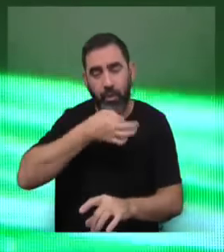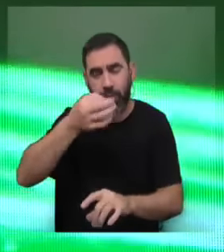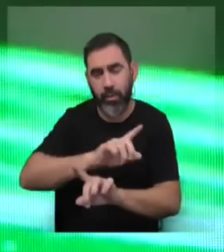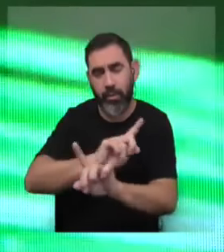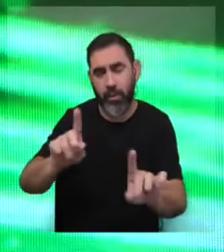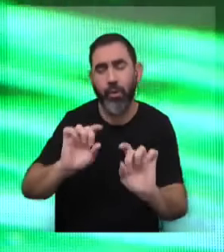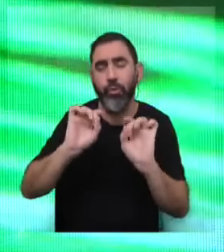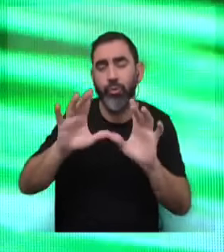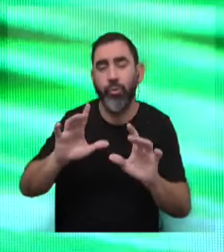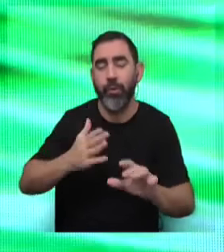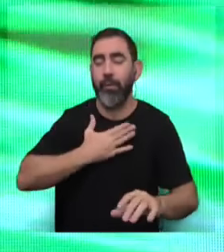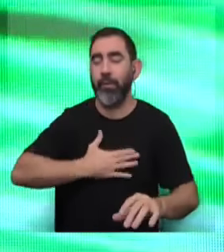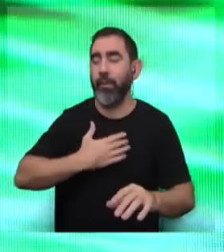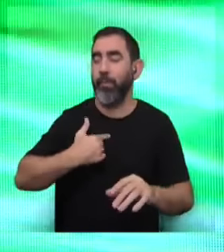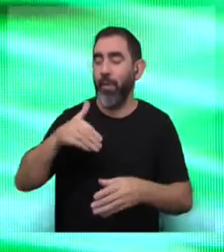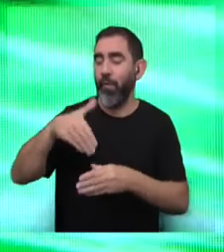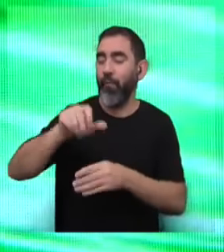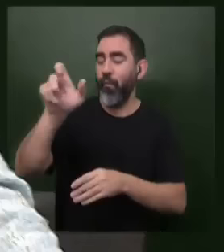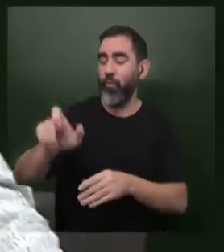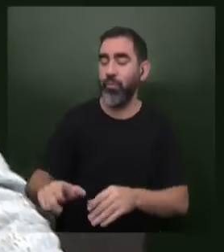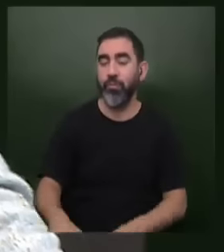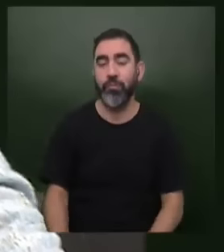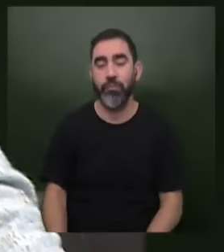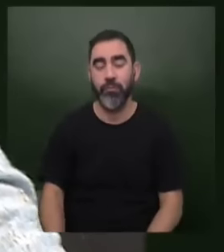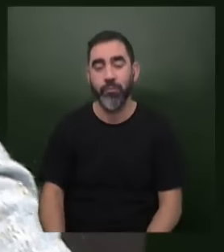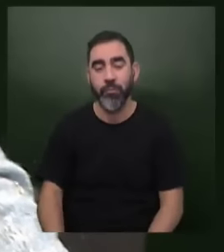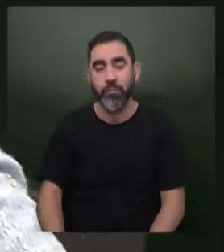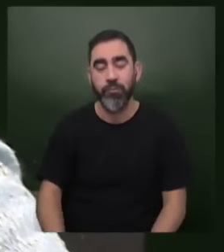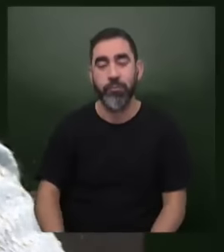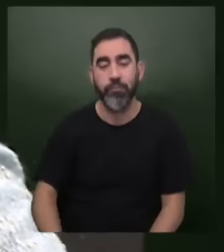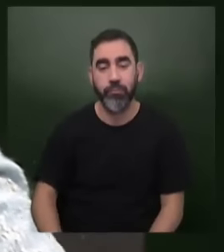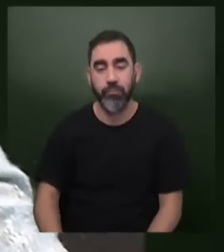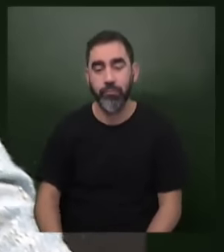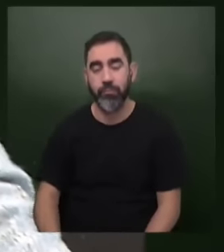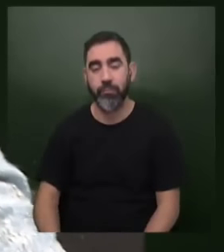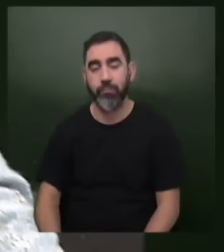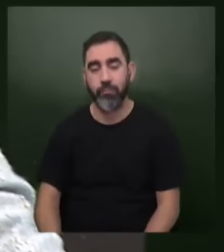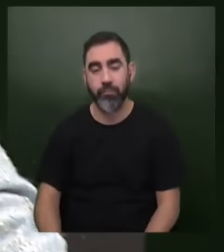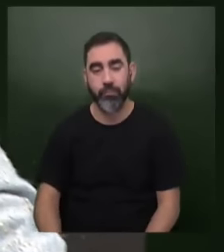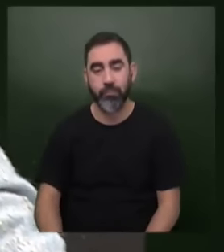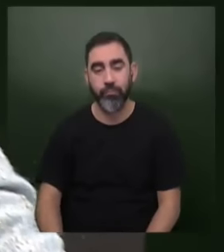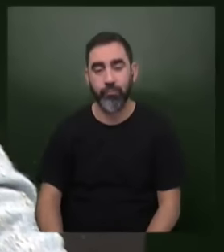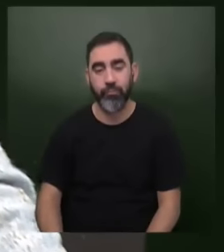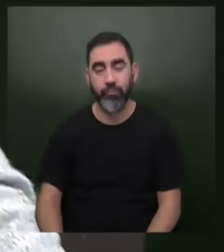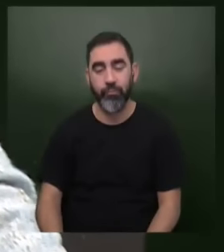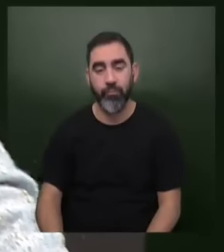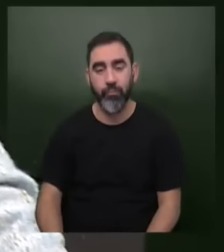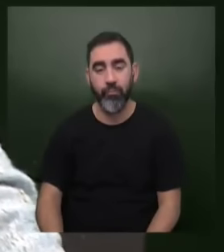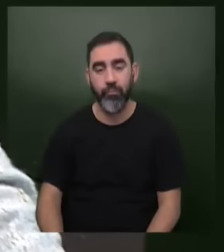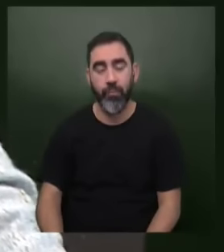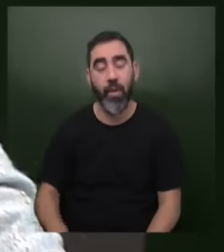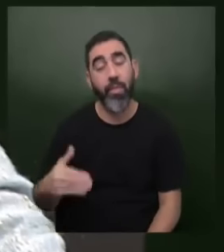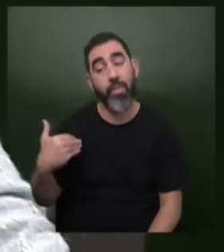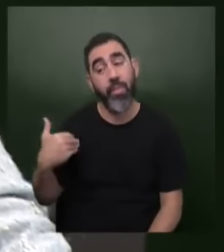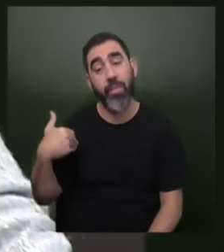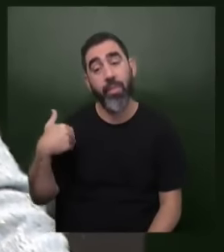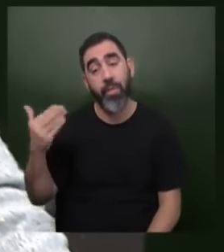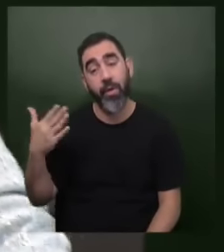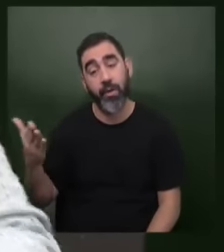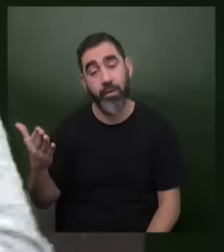busquen solamente satisfacer a su electorado y ya para para cerrar en una respuesta breve que sé que es Es difícil la derecha está haciendo